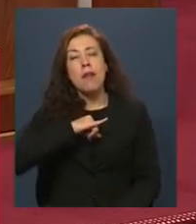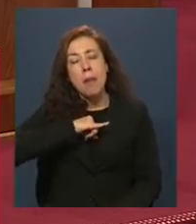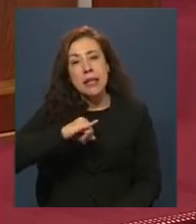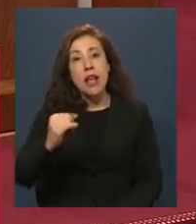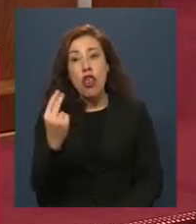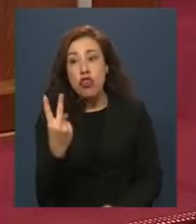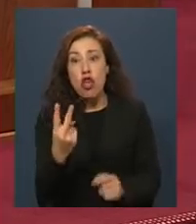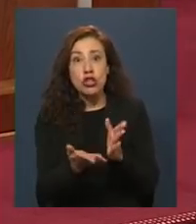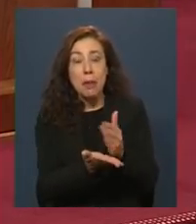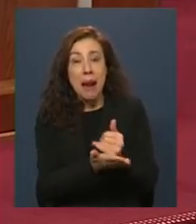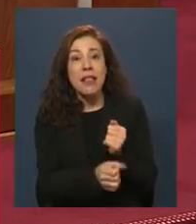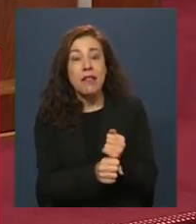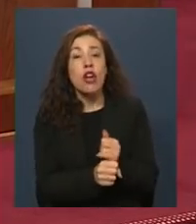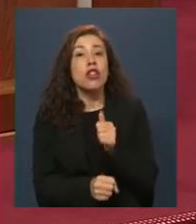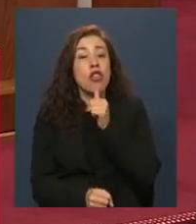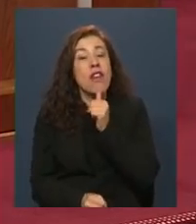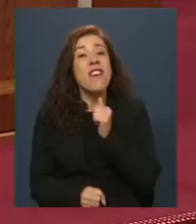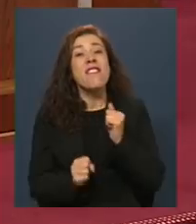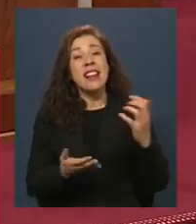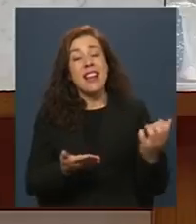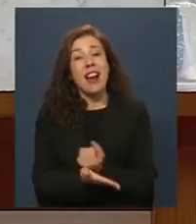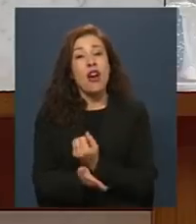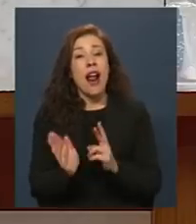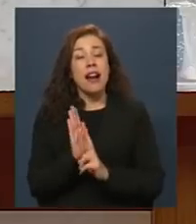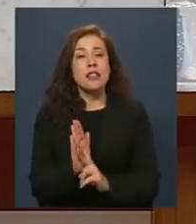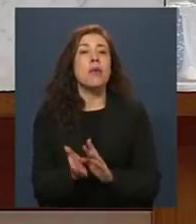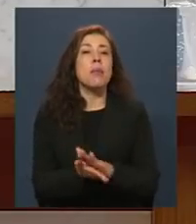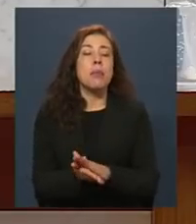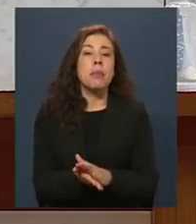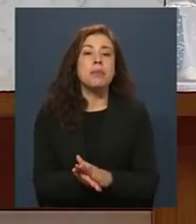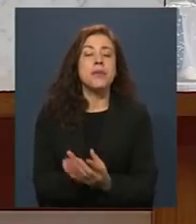2 estrategias que aún no llegan a puerto, como